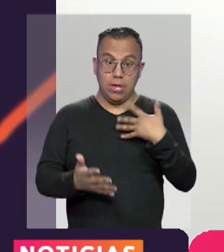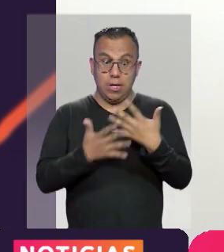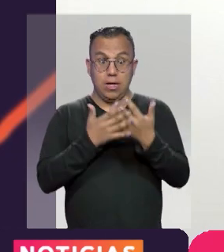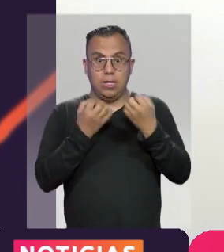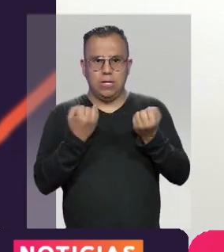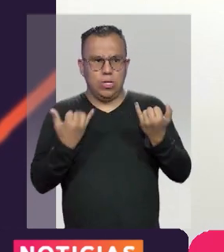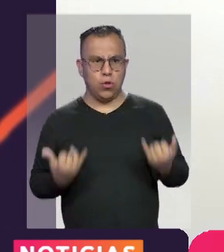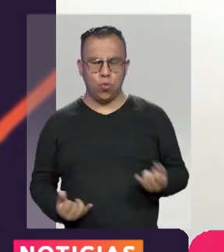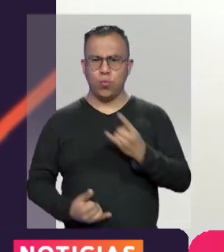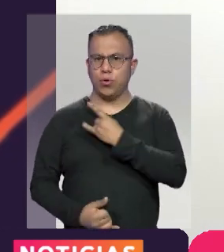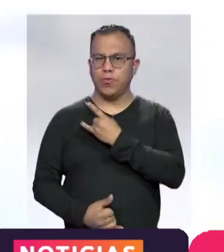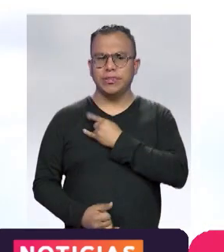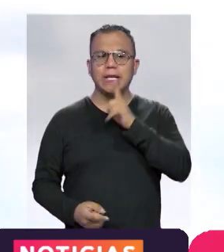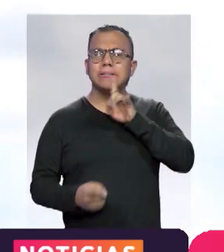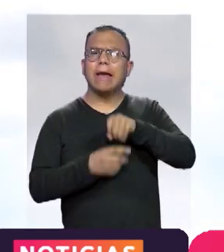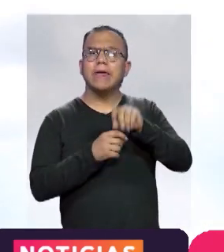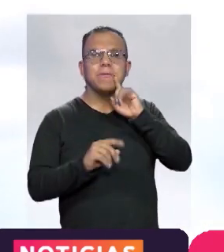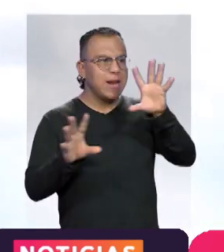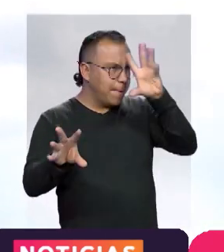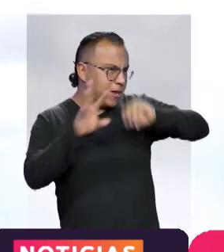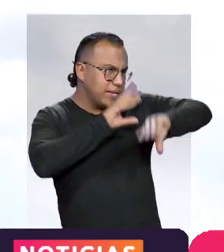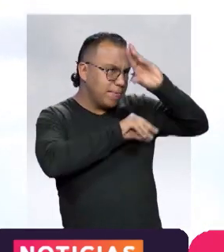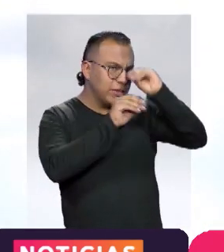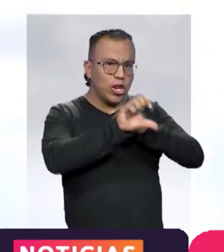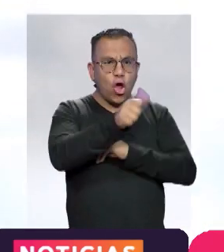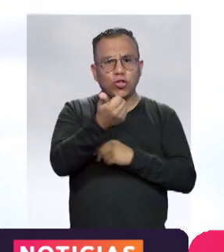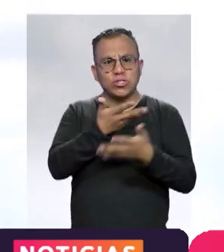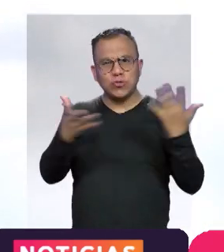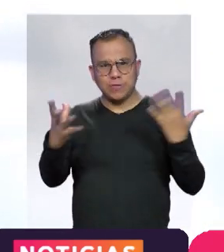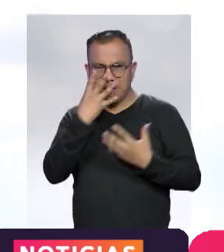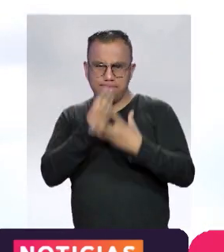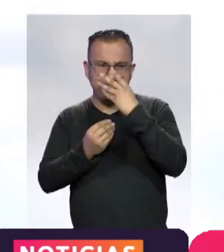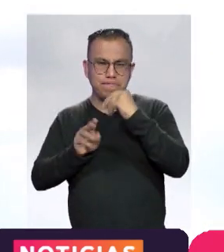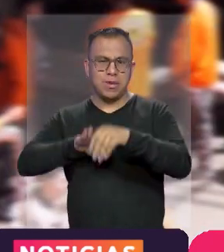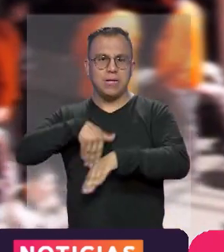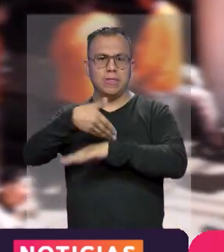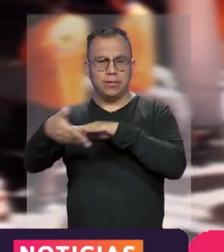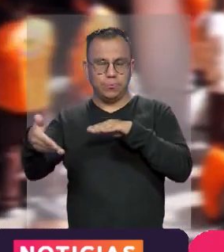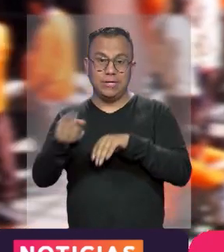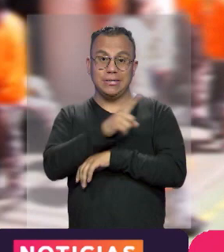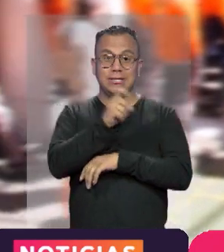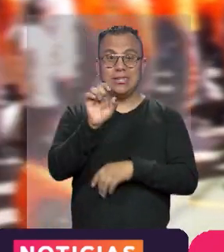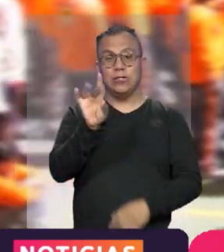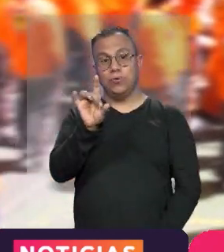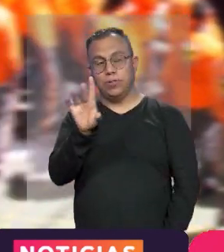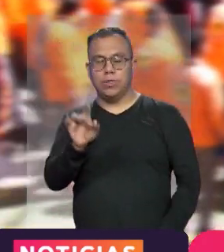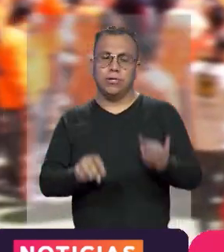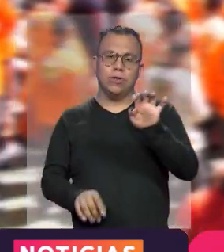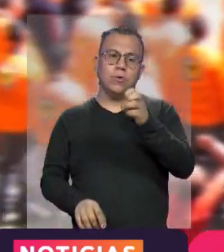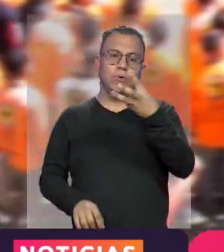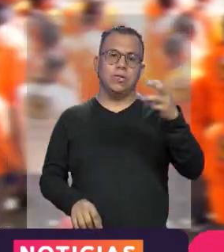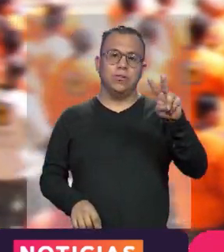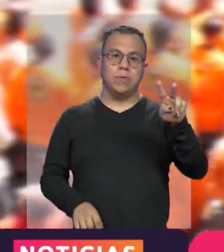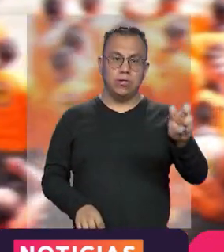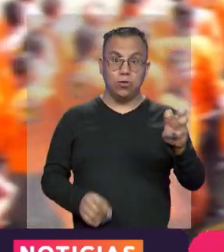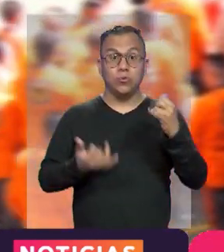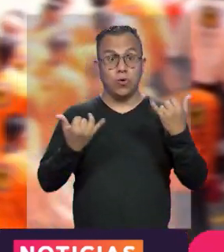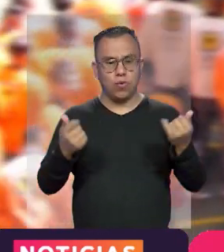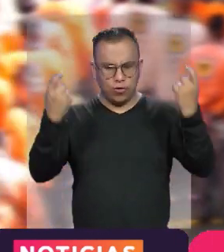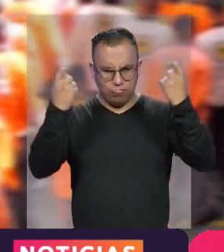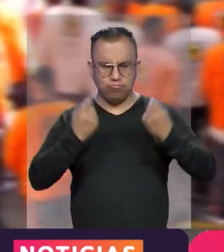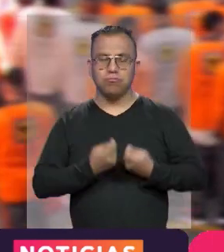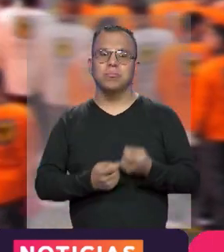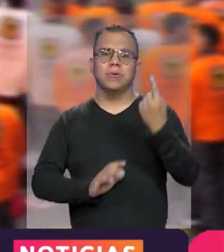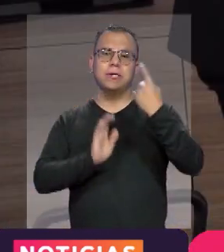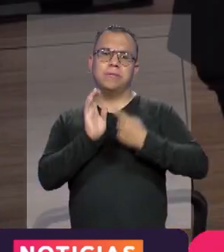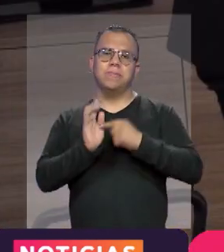son universidades del crimen. Y es que en este centro penitenciario hay 115 mujeres y 928 hombres, para un total